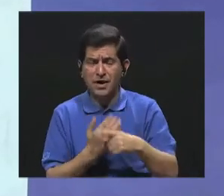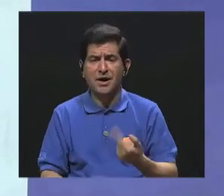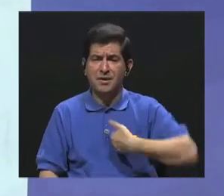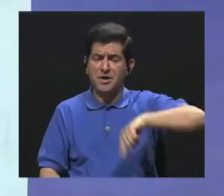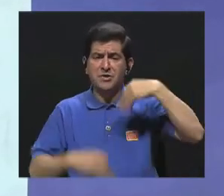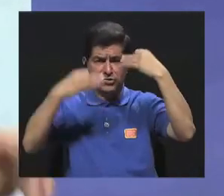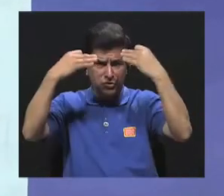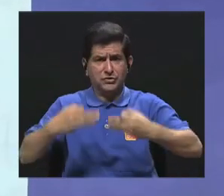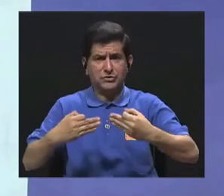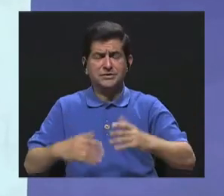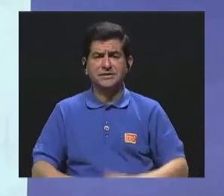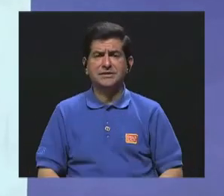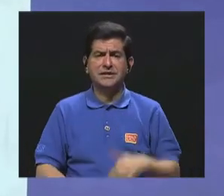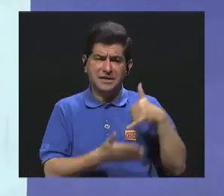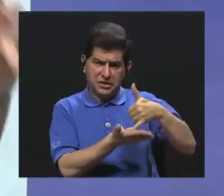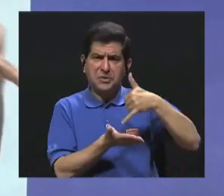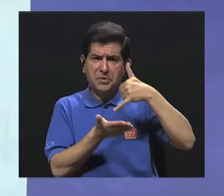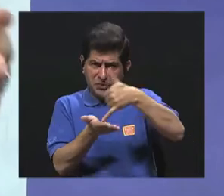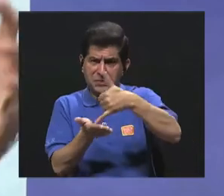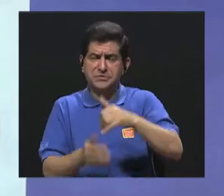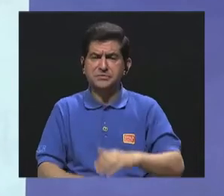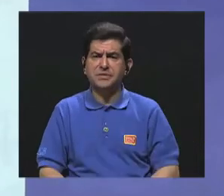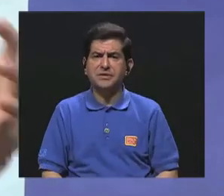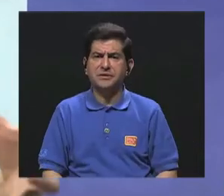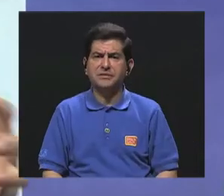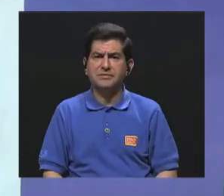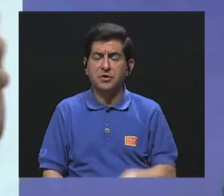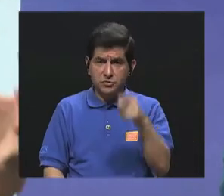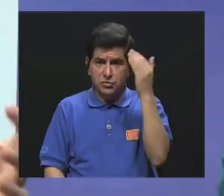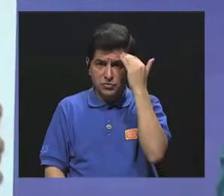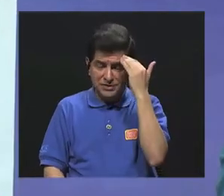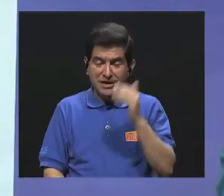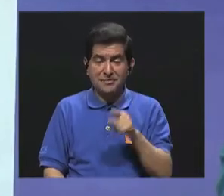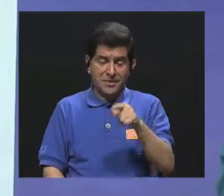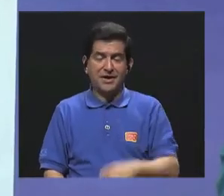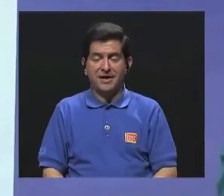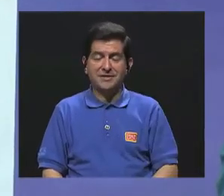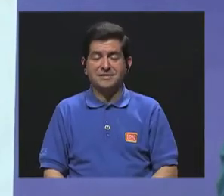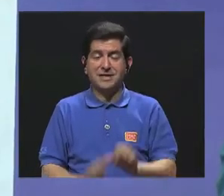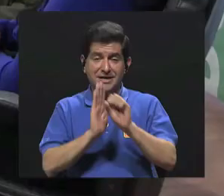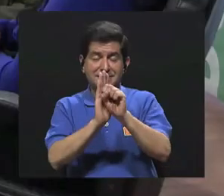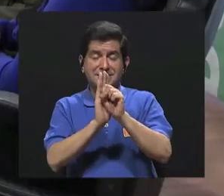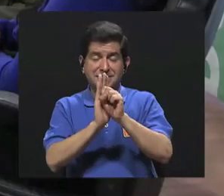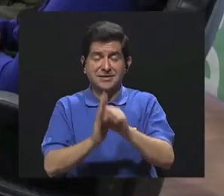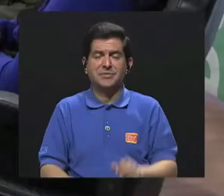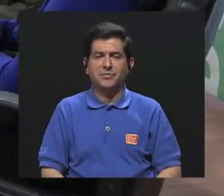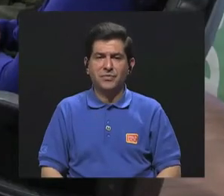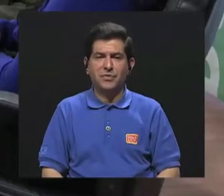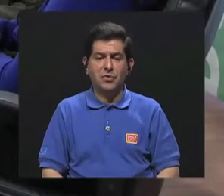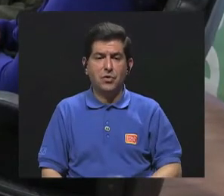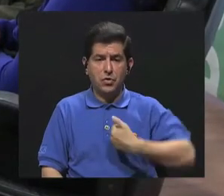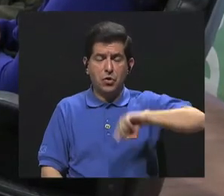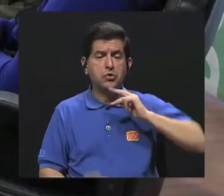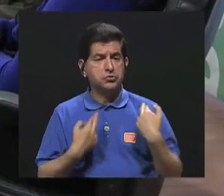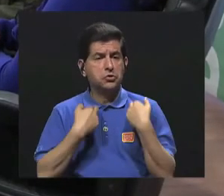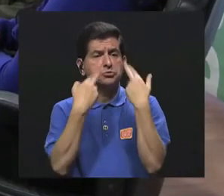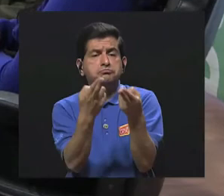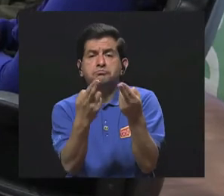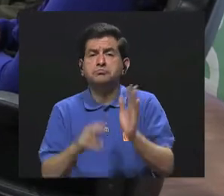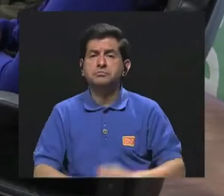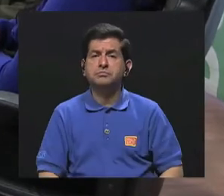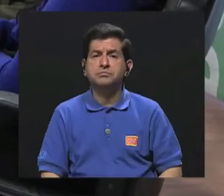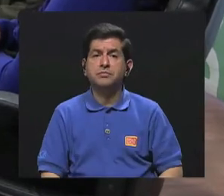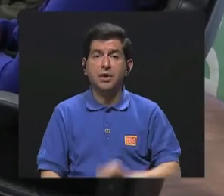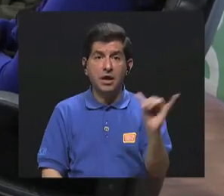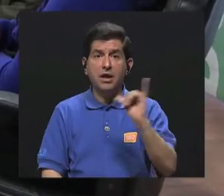decidimos con los premios, digamos, ¿sabes? El cosito simbólico este, sí, la estatuilla, claro, se los obsequiamos, porque en el fondo